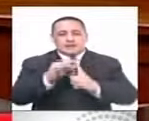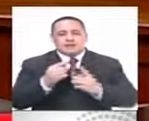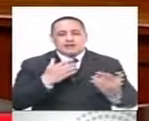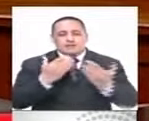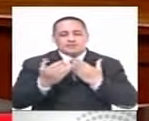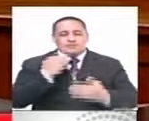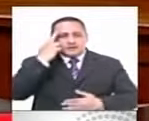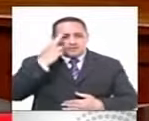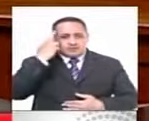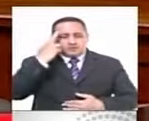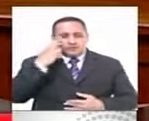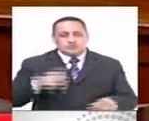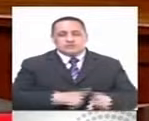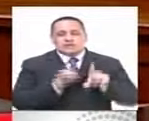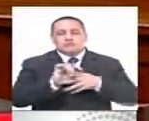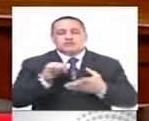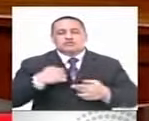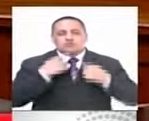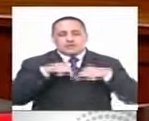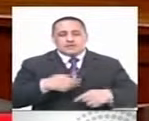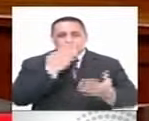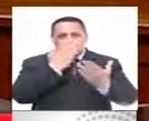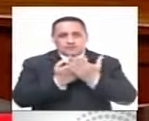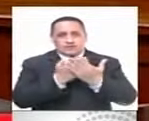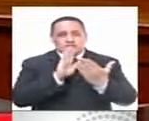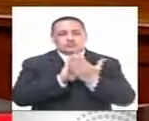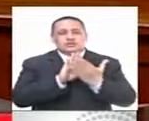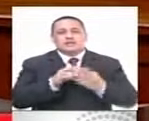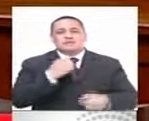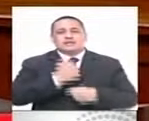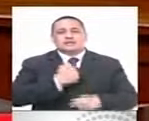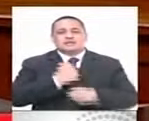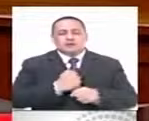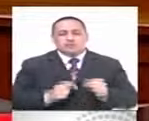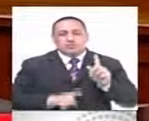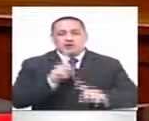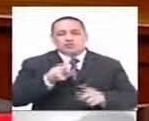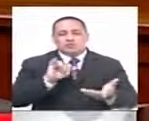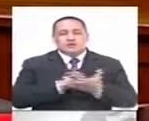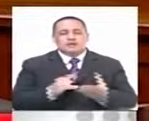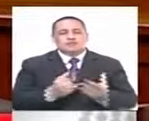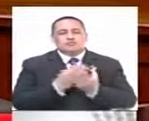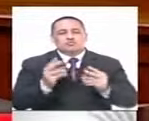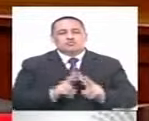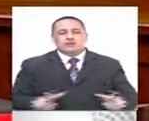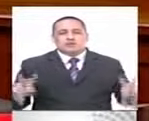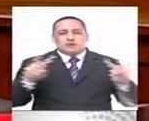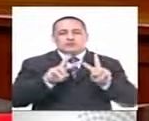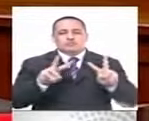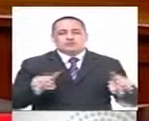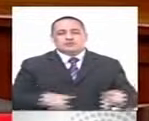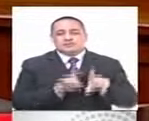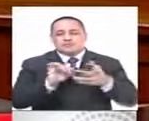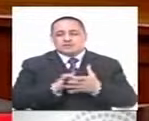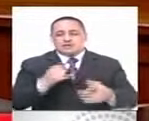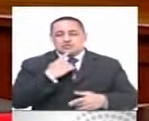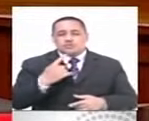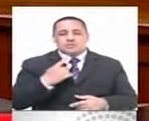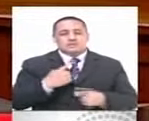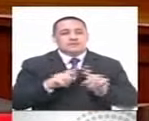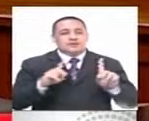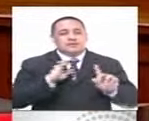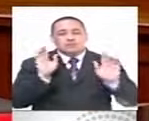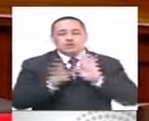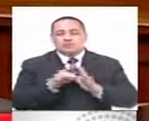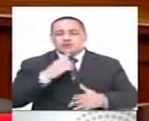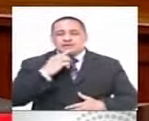de reflexión. Estoy aquí frente a ustedes para trabajar por aquello que tanto valoramos y que no es otra cosa que